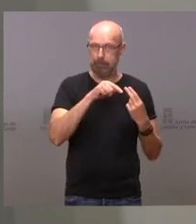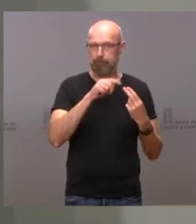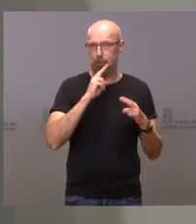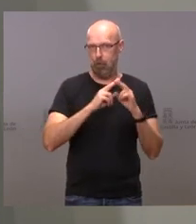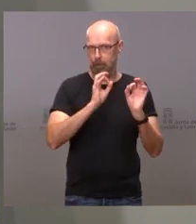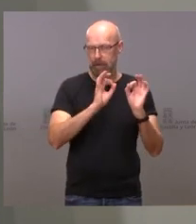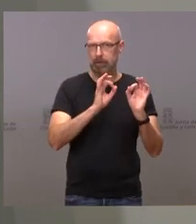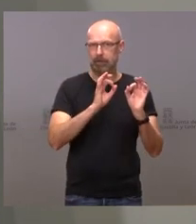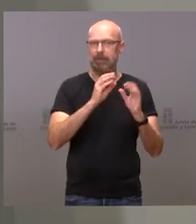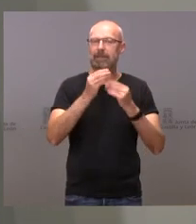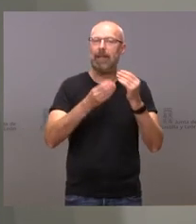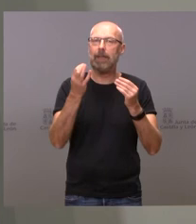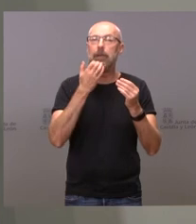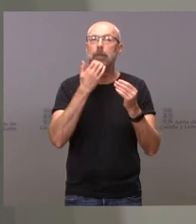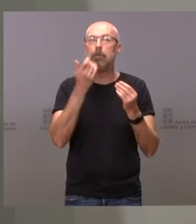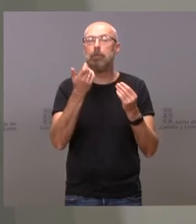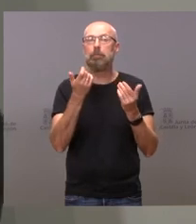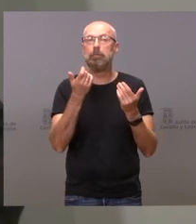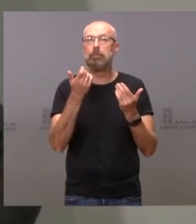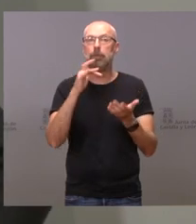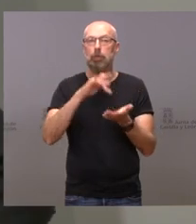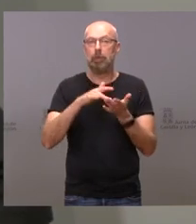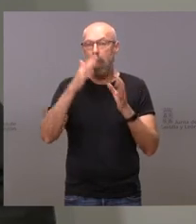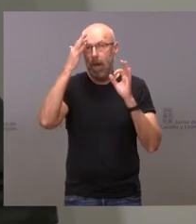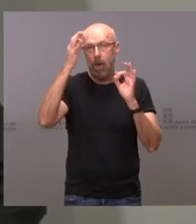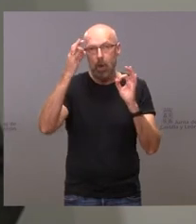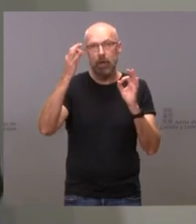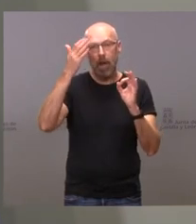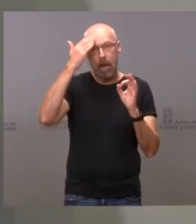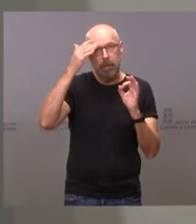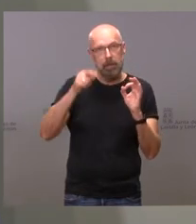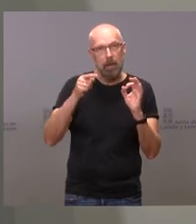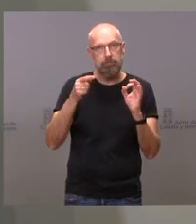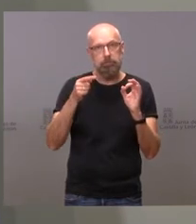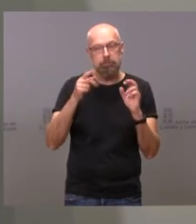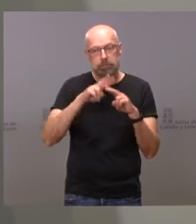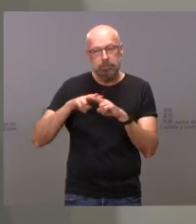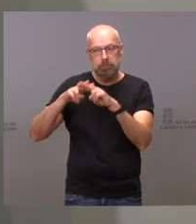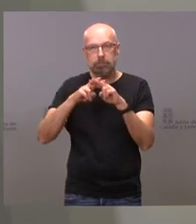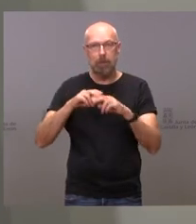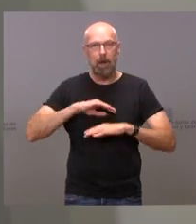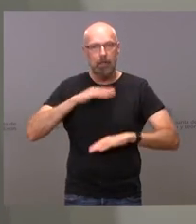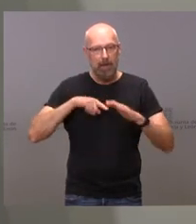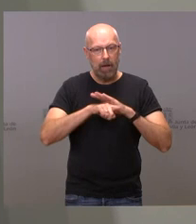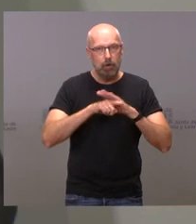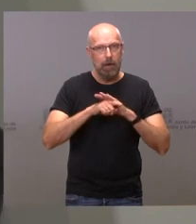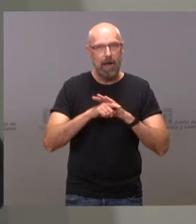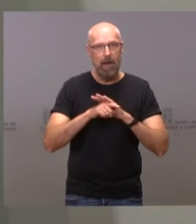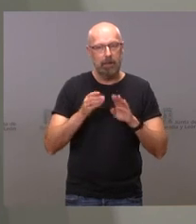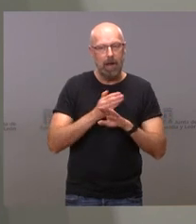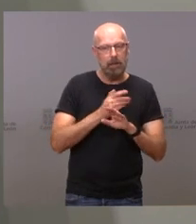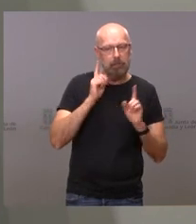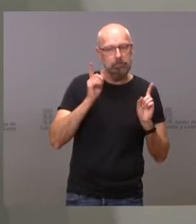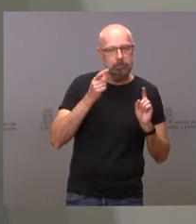es programar, cuando se tiene sentido común, cabeza y capacidad de gestionar de manera anticipada. lo que se